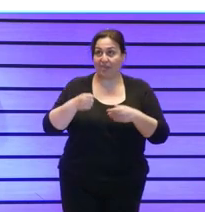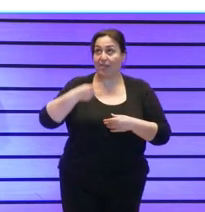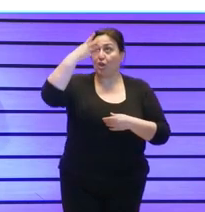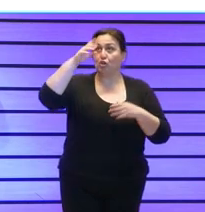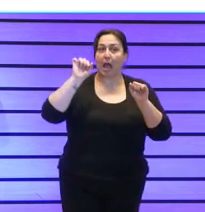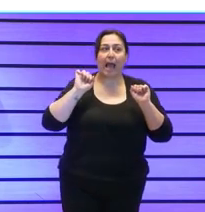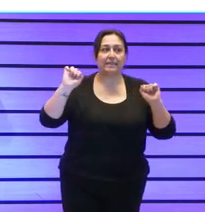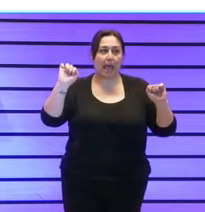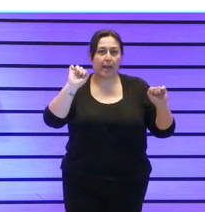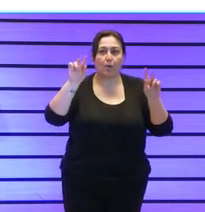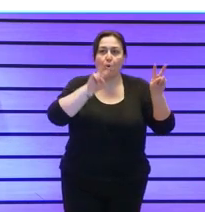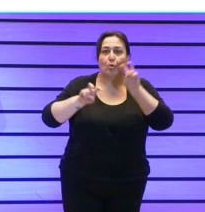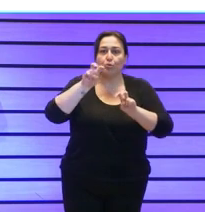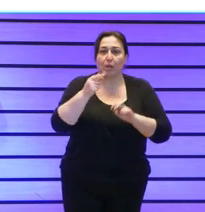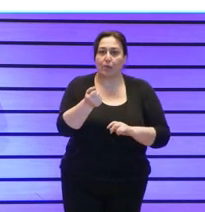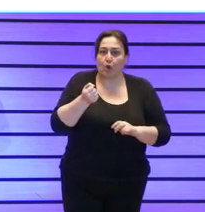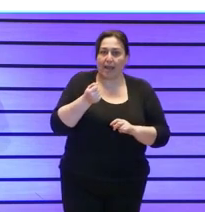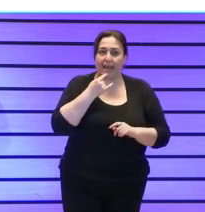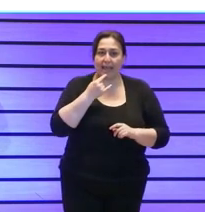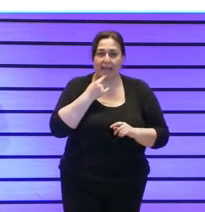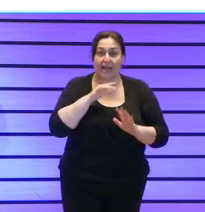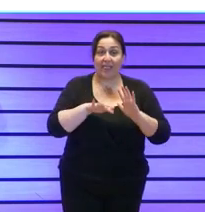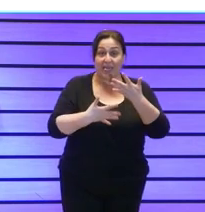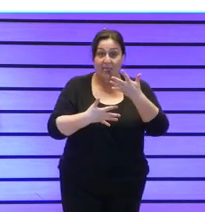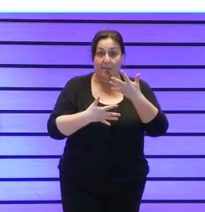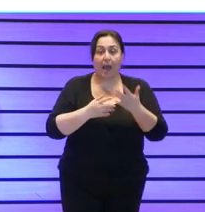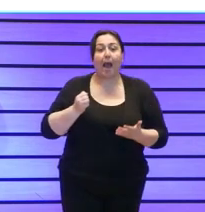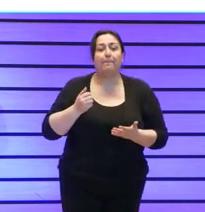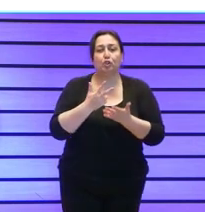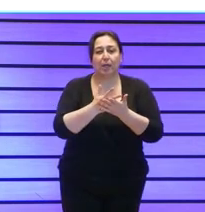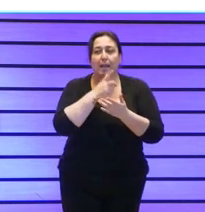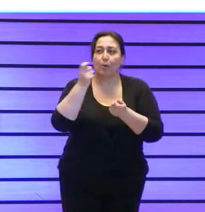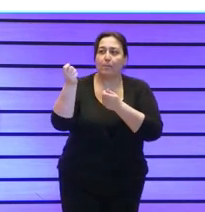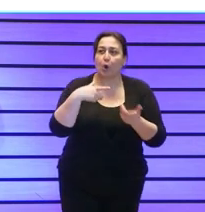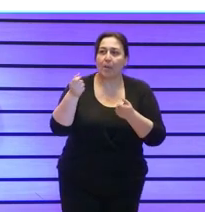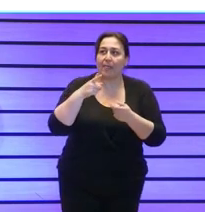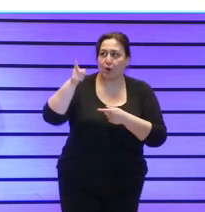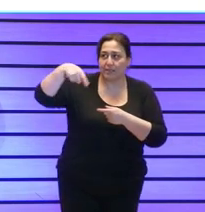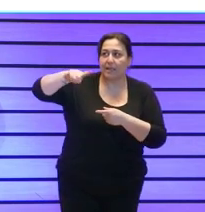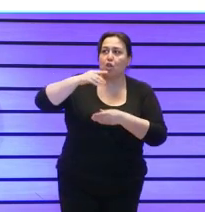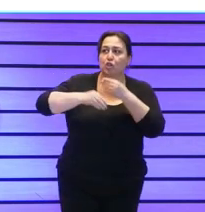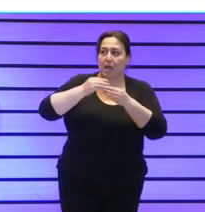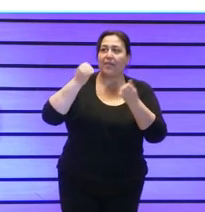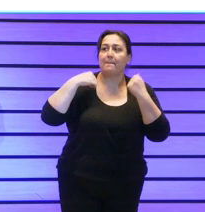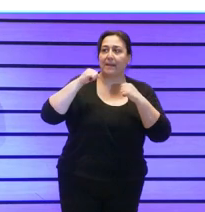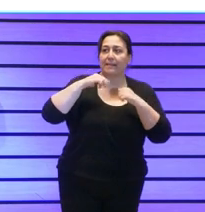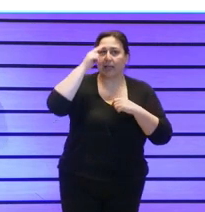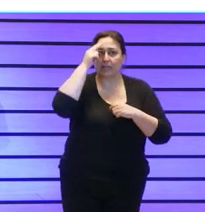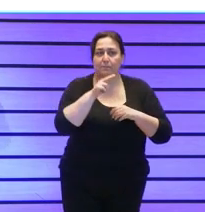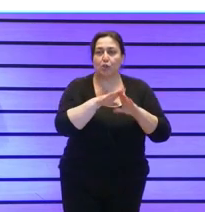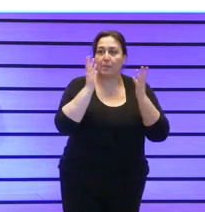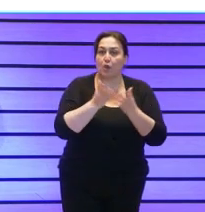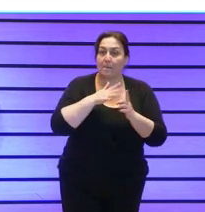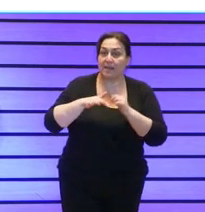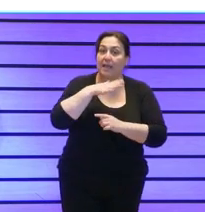la eficiencia energética y la décima apostar por proveedores que tengan prácticas respetuosas con el planeta y que